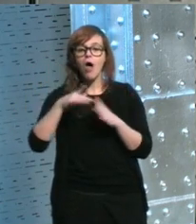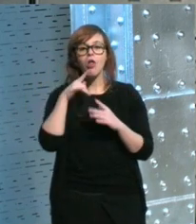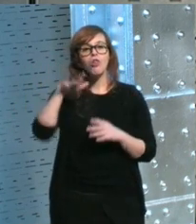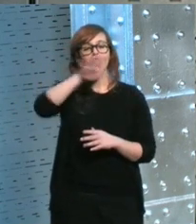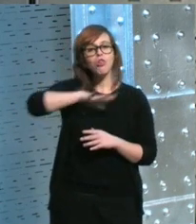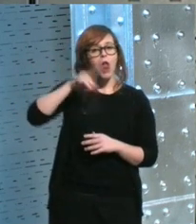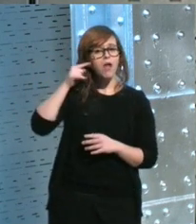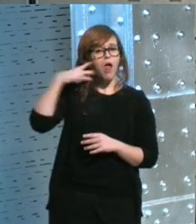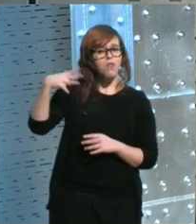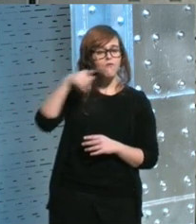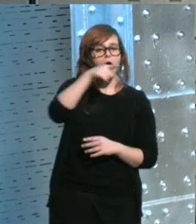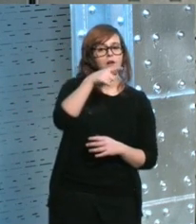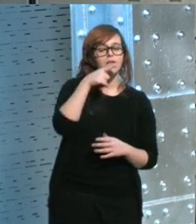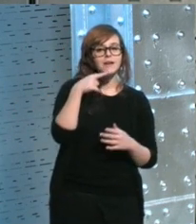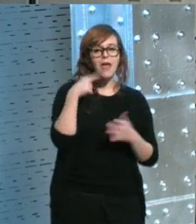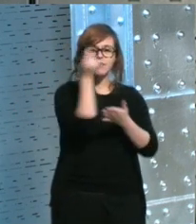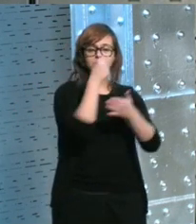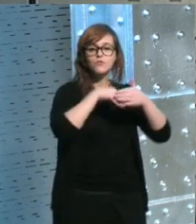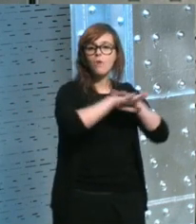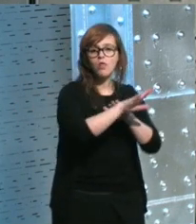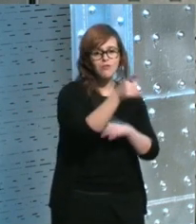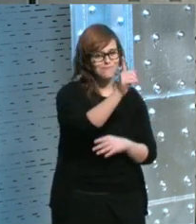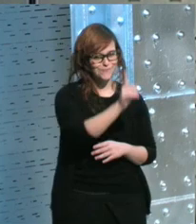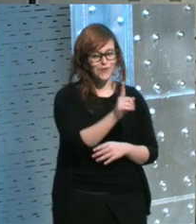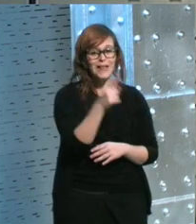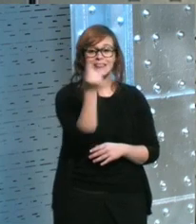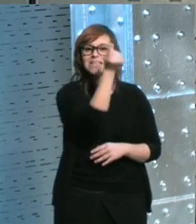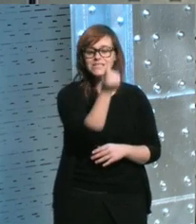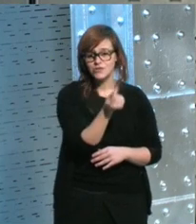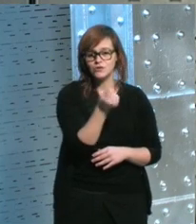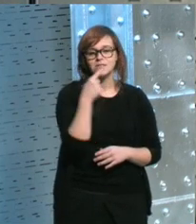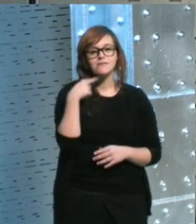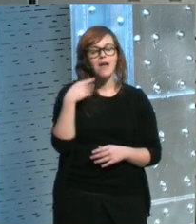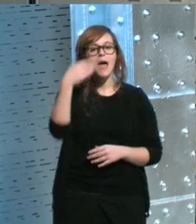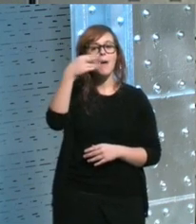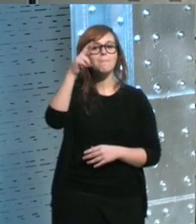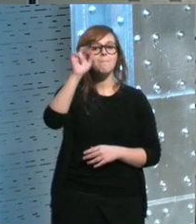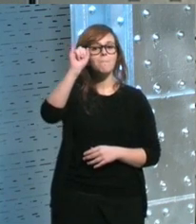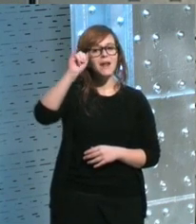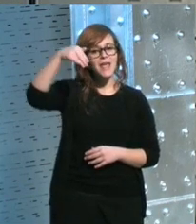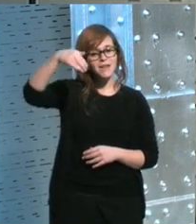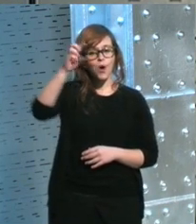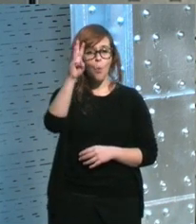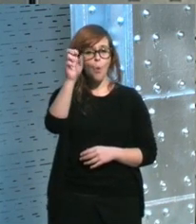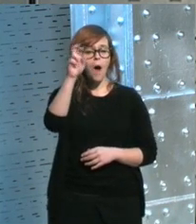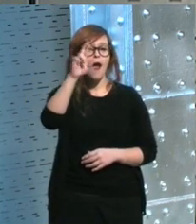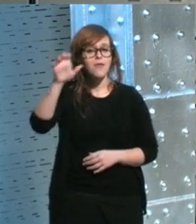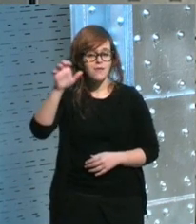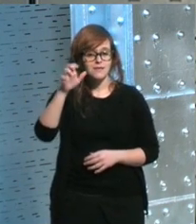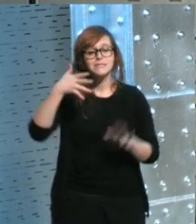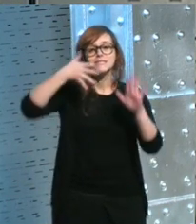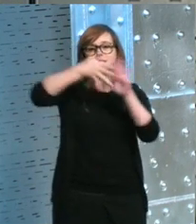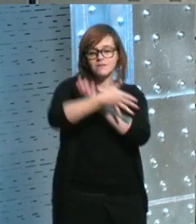California, porque el diseño es brainware, es decir, como hardware y software, pero es del cerebro, es jugo de cráneo,